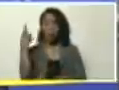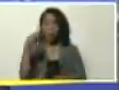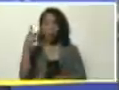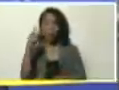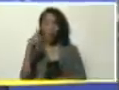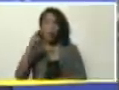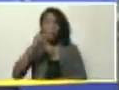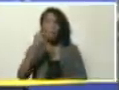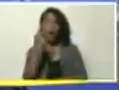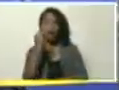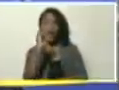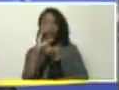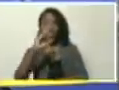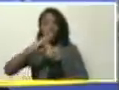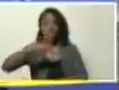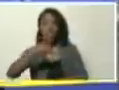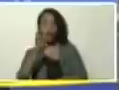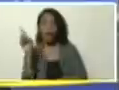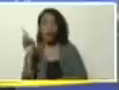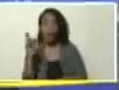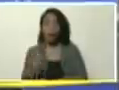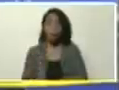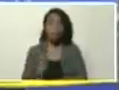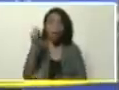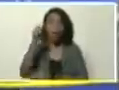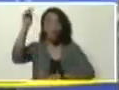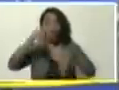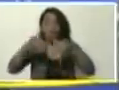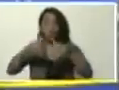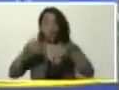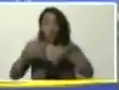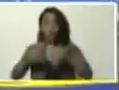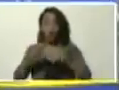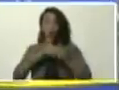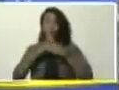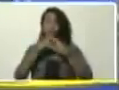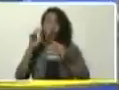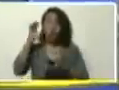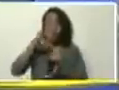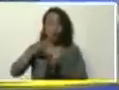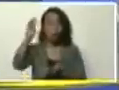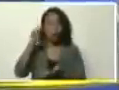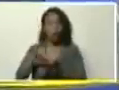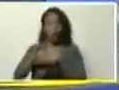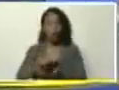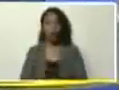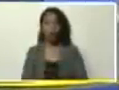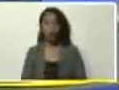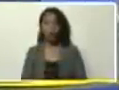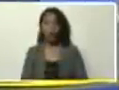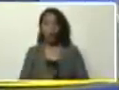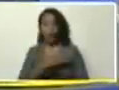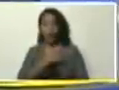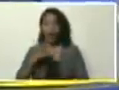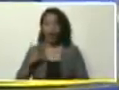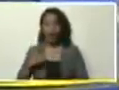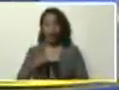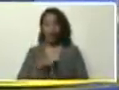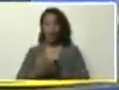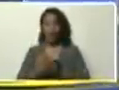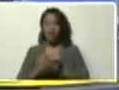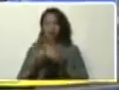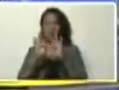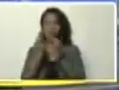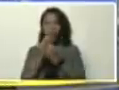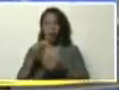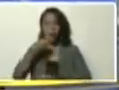Marich, que fue la parroquia más votada de todo el estado Miranda. Querida familia, madre, hermano,